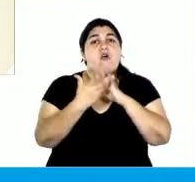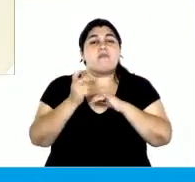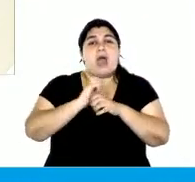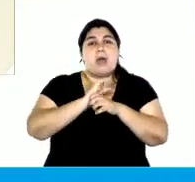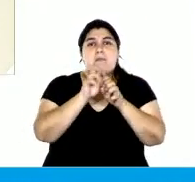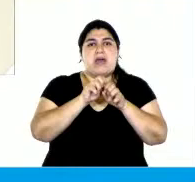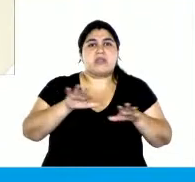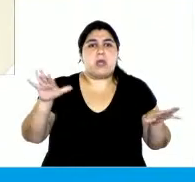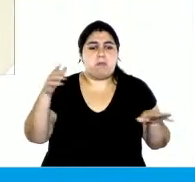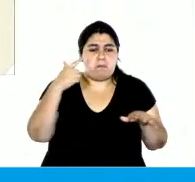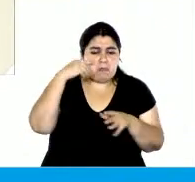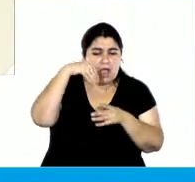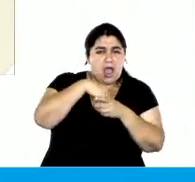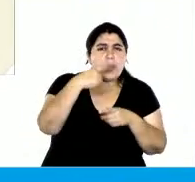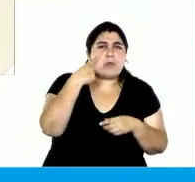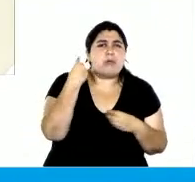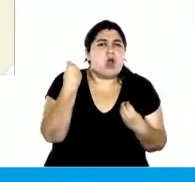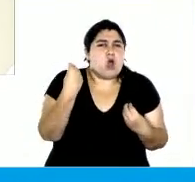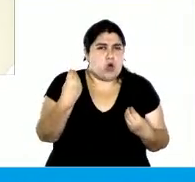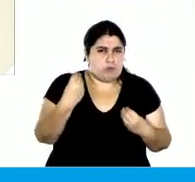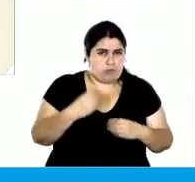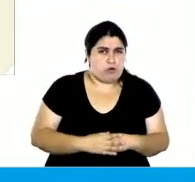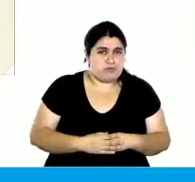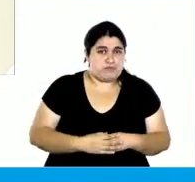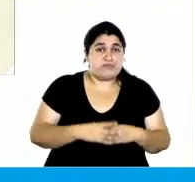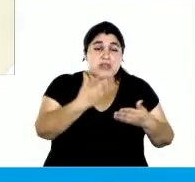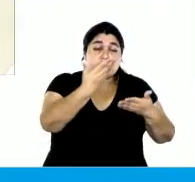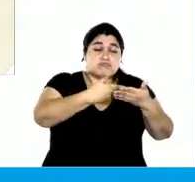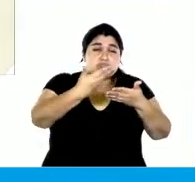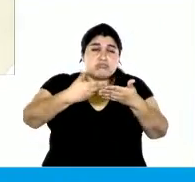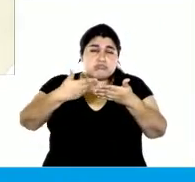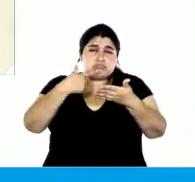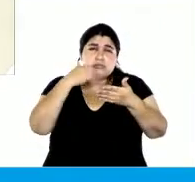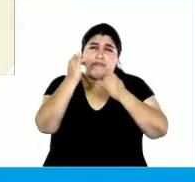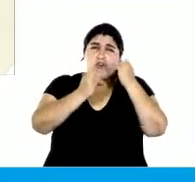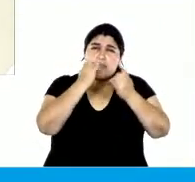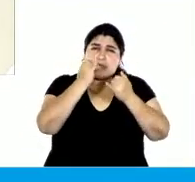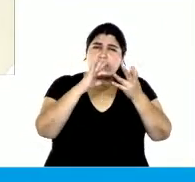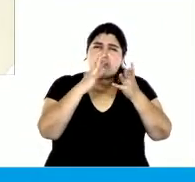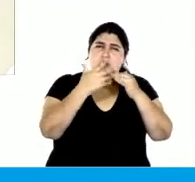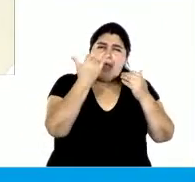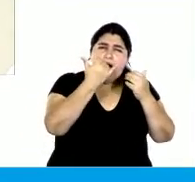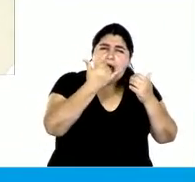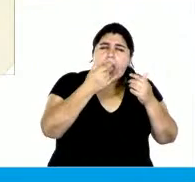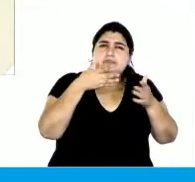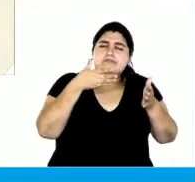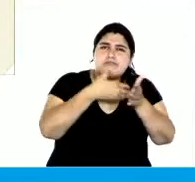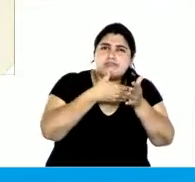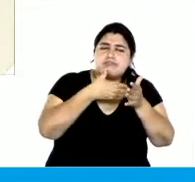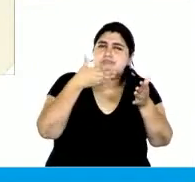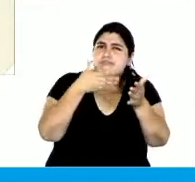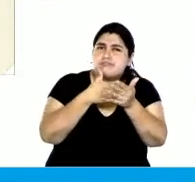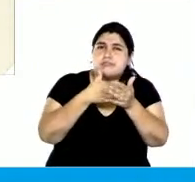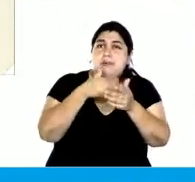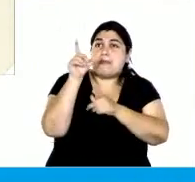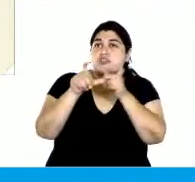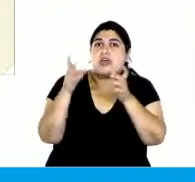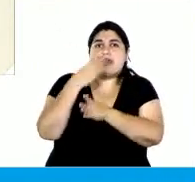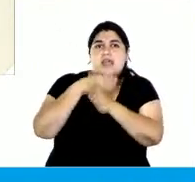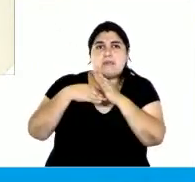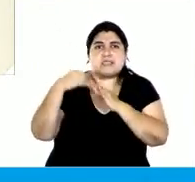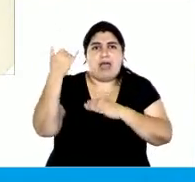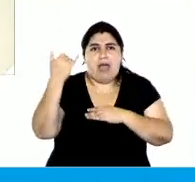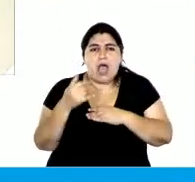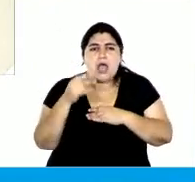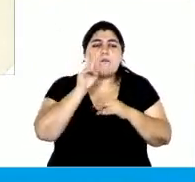personas con discapacidad. Estos documentos demuestran una serie de dificultades que enfrentan las personas con discapacidad para observar las